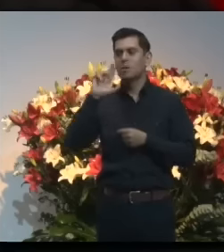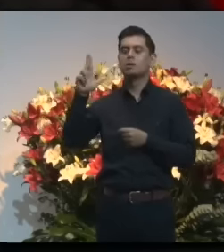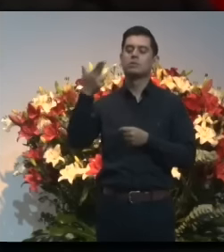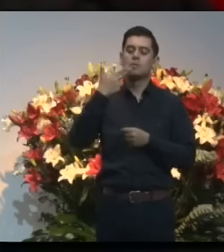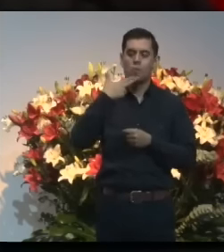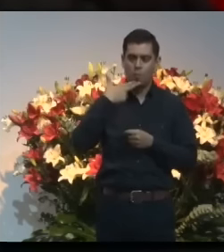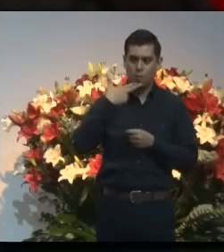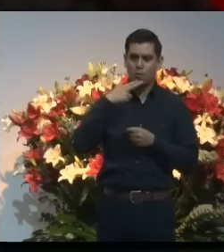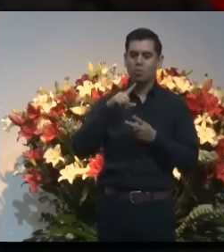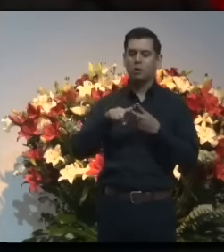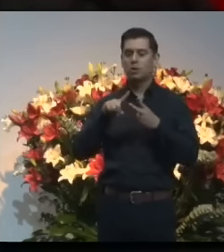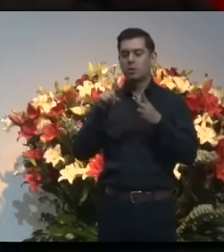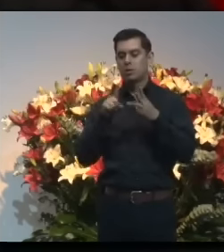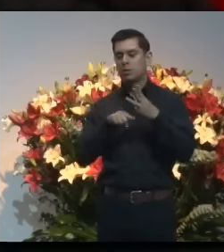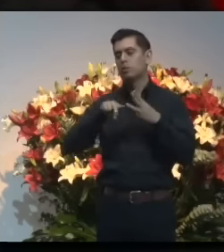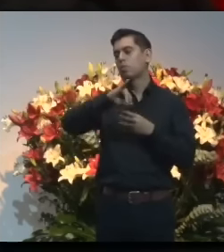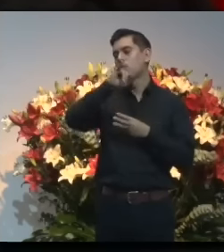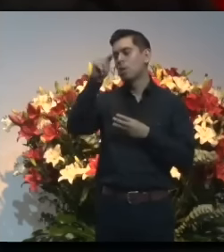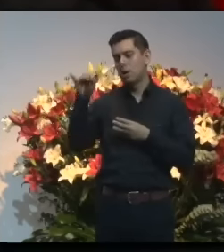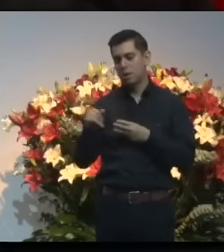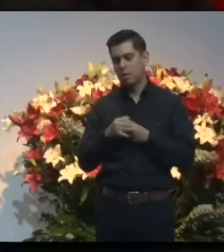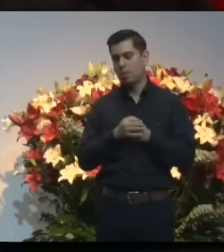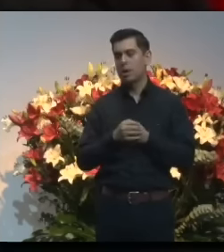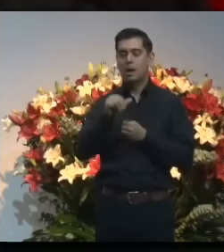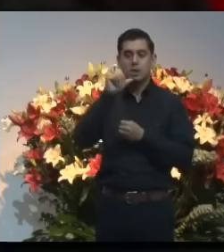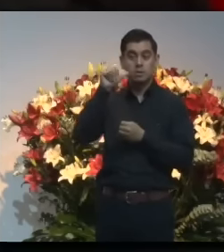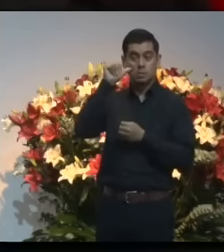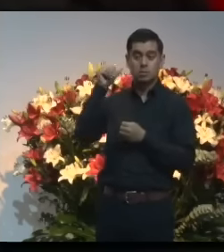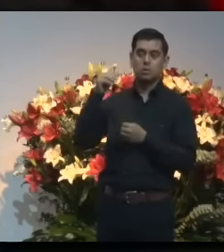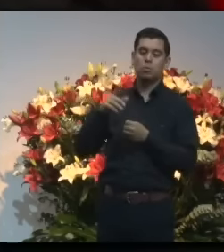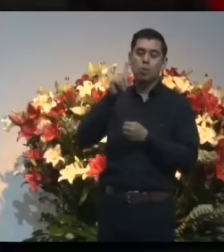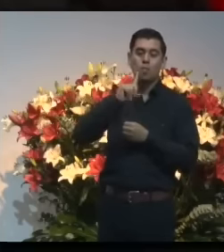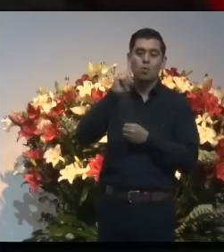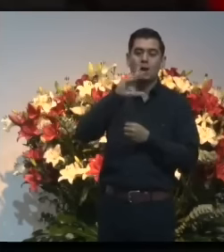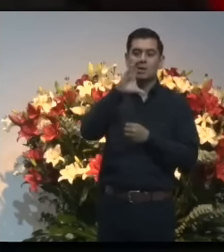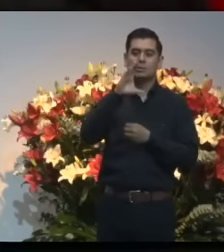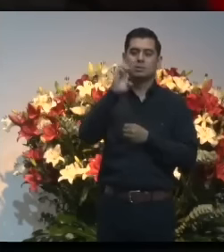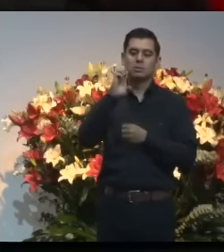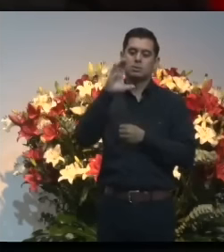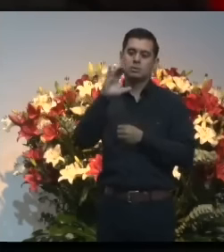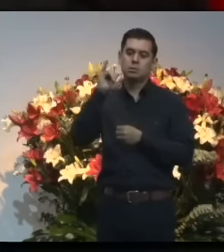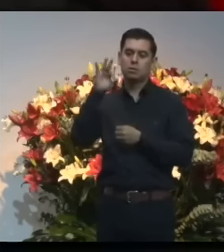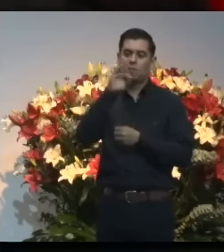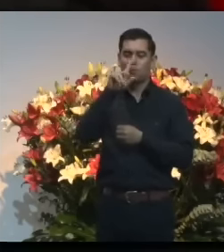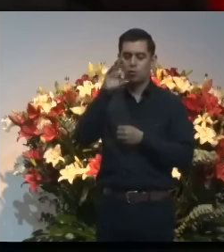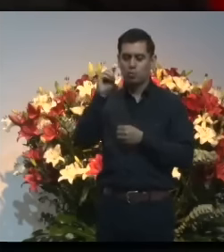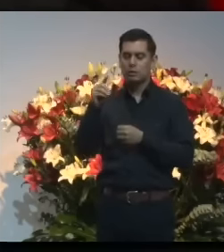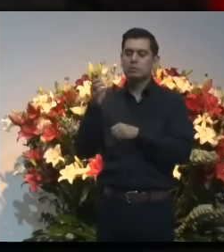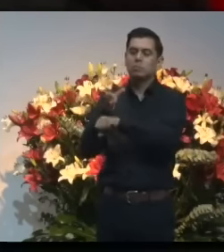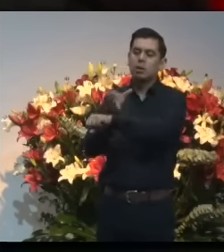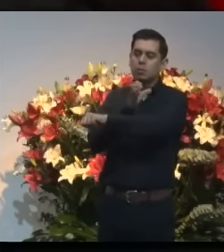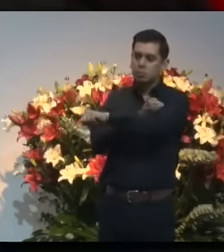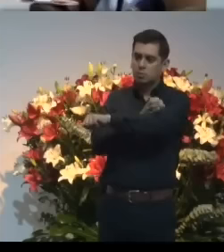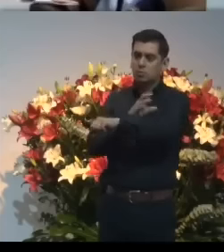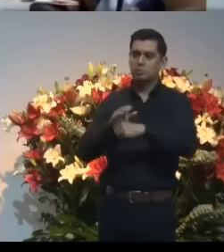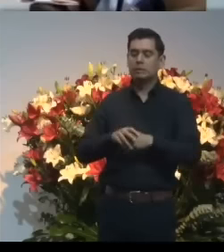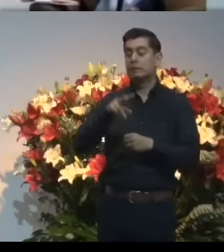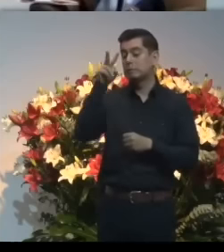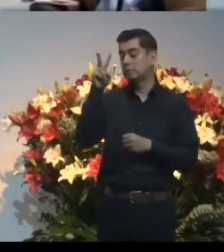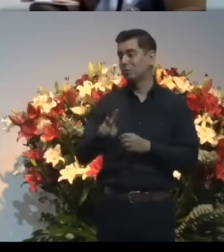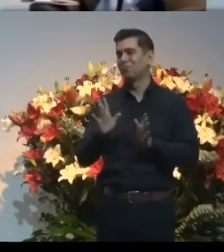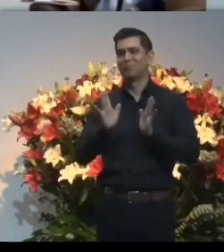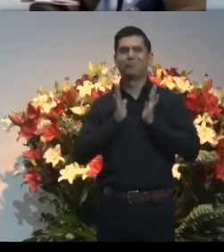Tijuana. Ahí estuvo Ceci Flores conmigo. Y la verdad de las cosas es que es una cosa